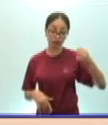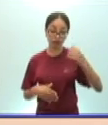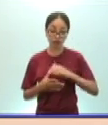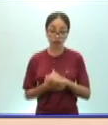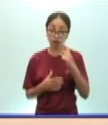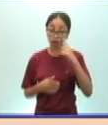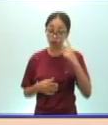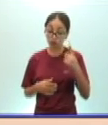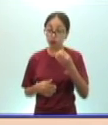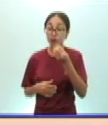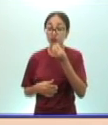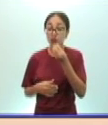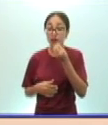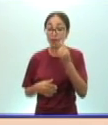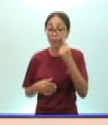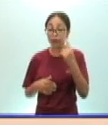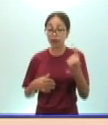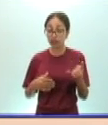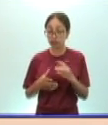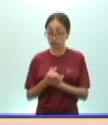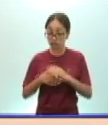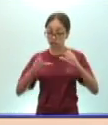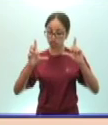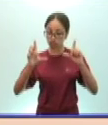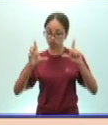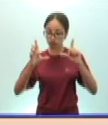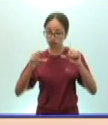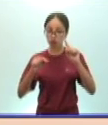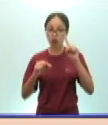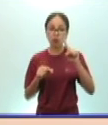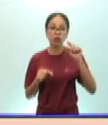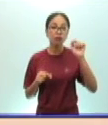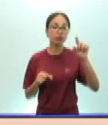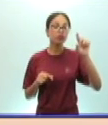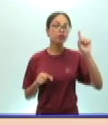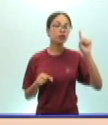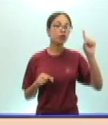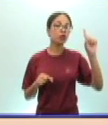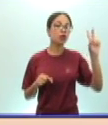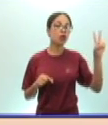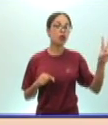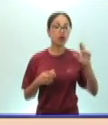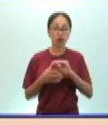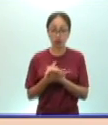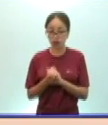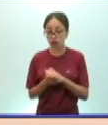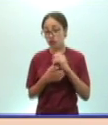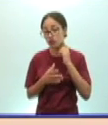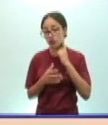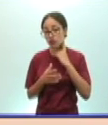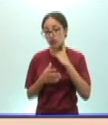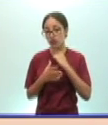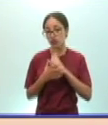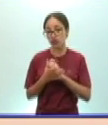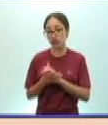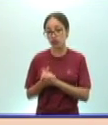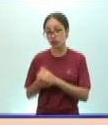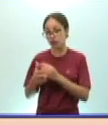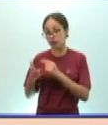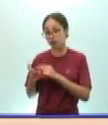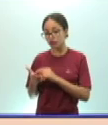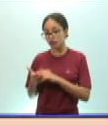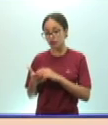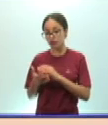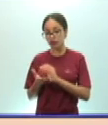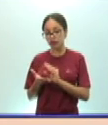observar posteriormente la figura 1.11 de su libro de texto de la página 17, donde aparece el aparato que